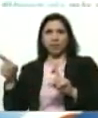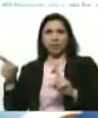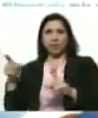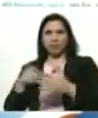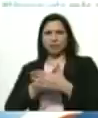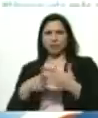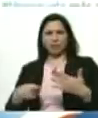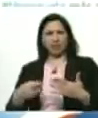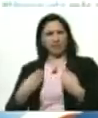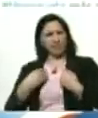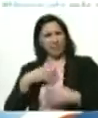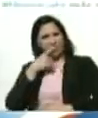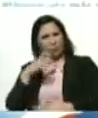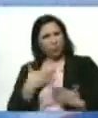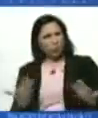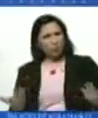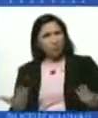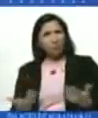maduro